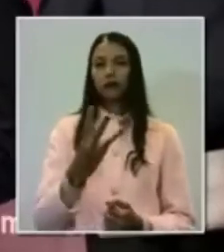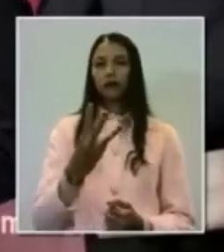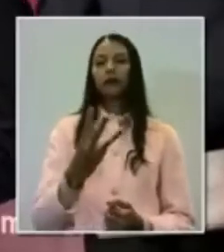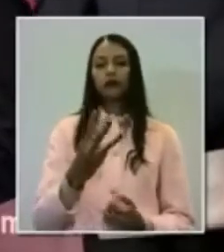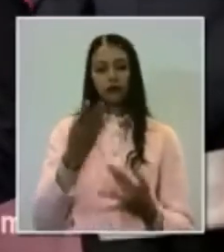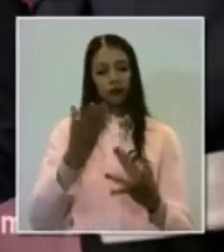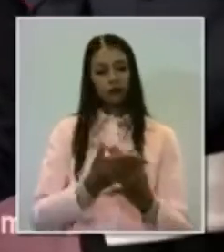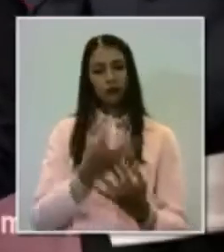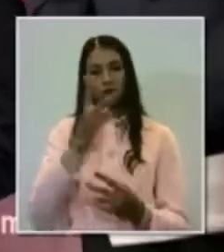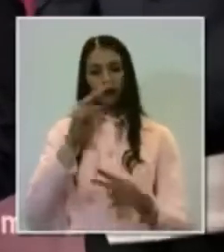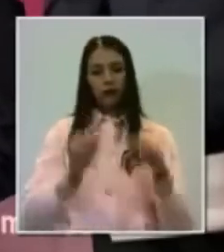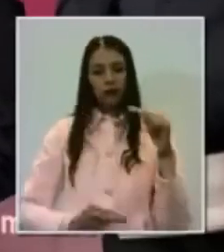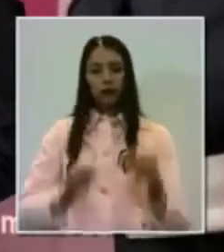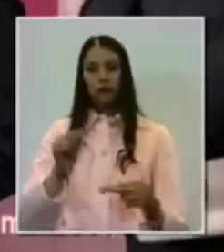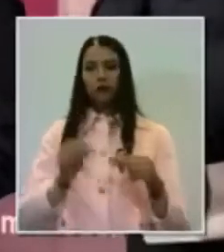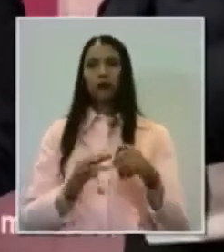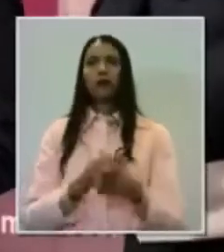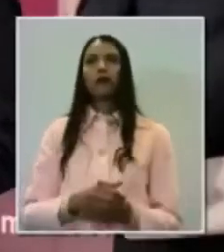dividido entre los dos niveles.